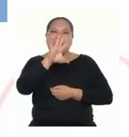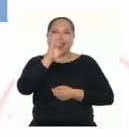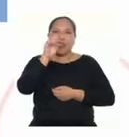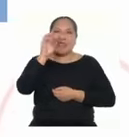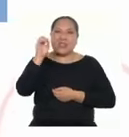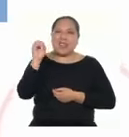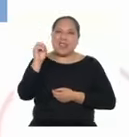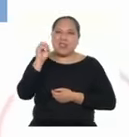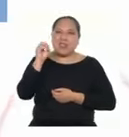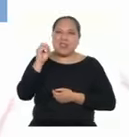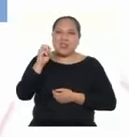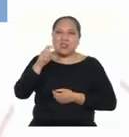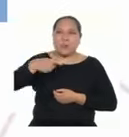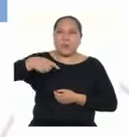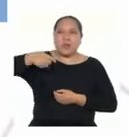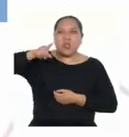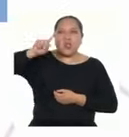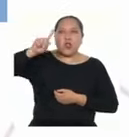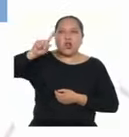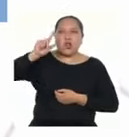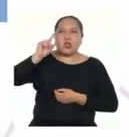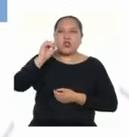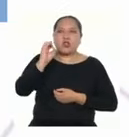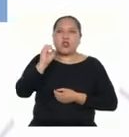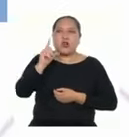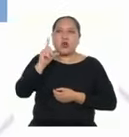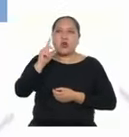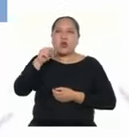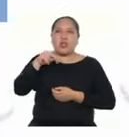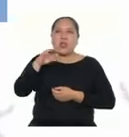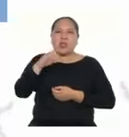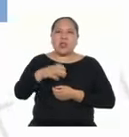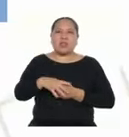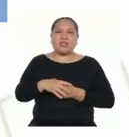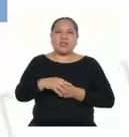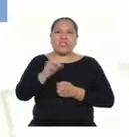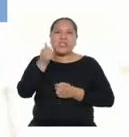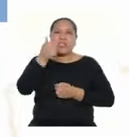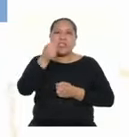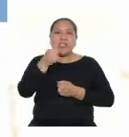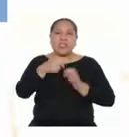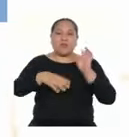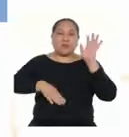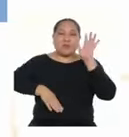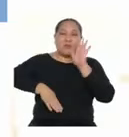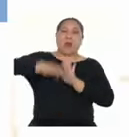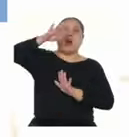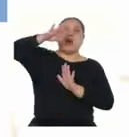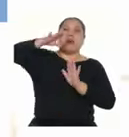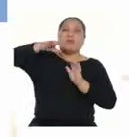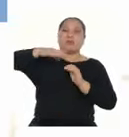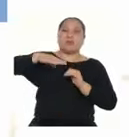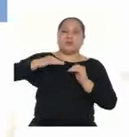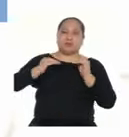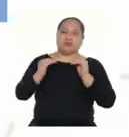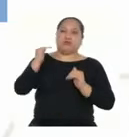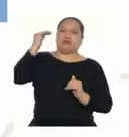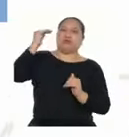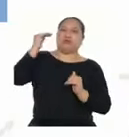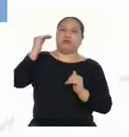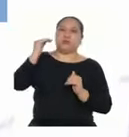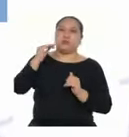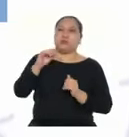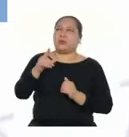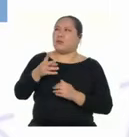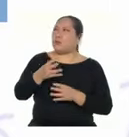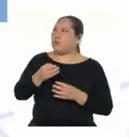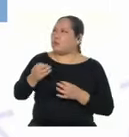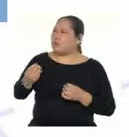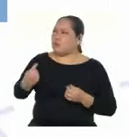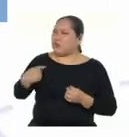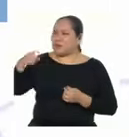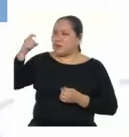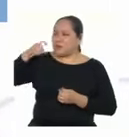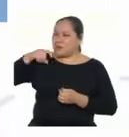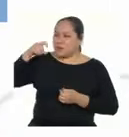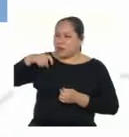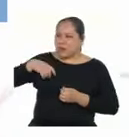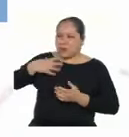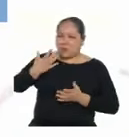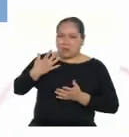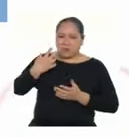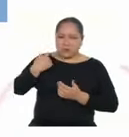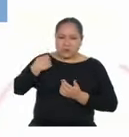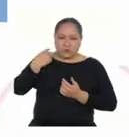500 millones de toneladas, 10 veces más. Es demasiado. Por eso debemos ser razonables